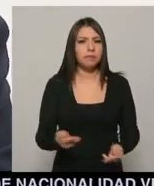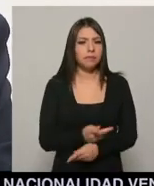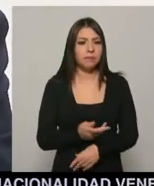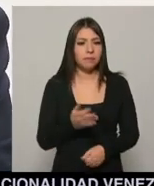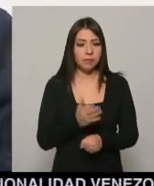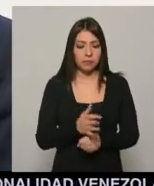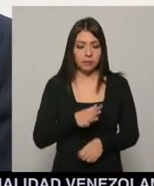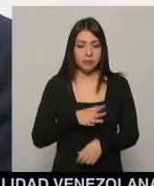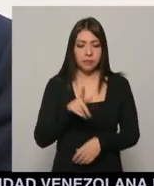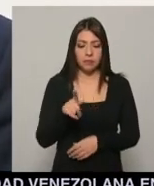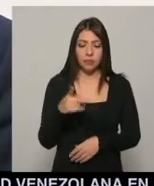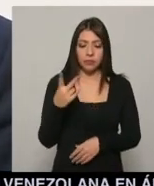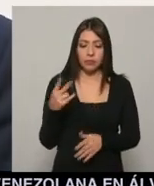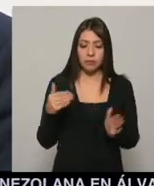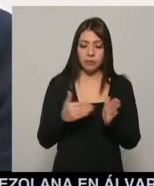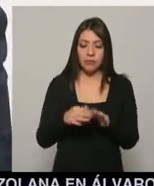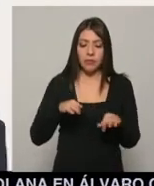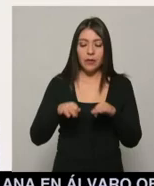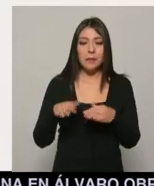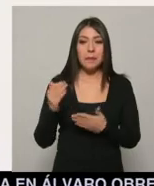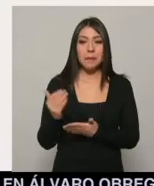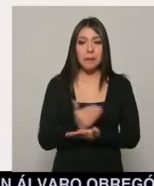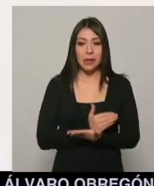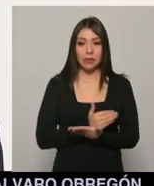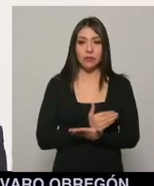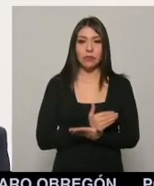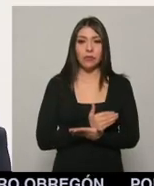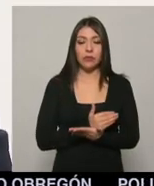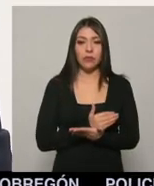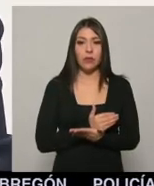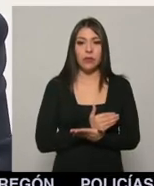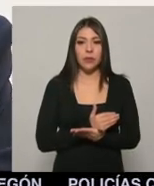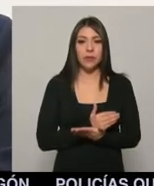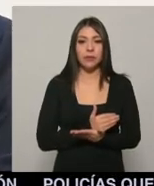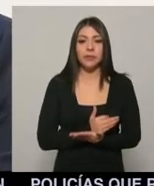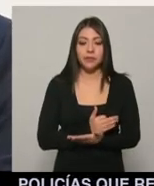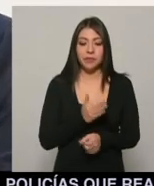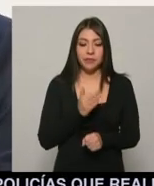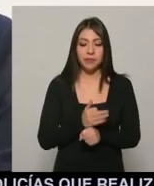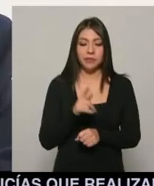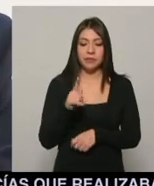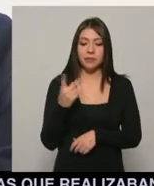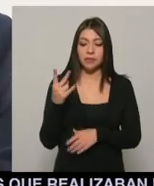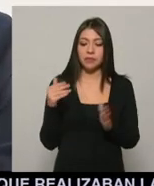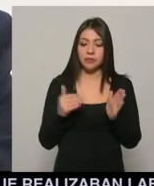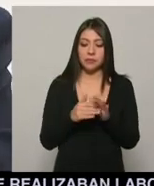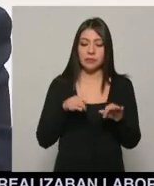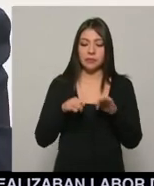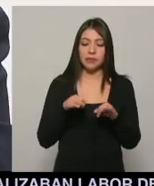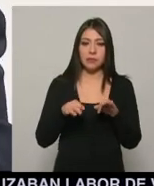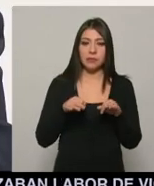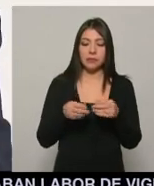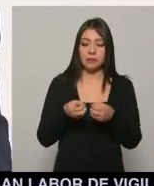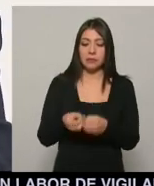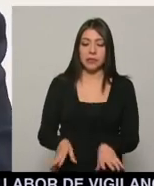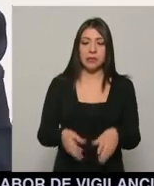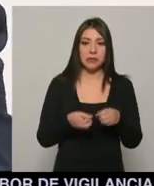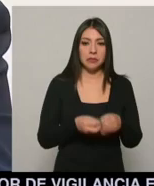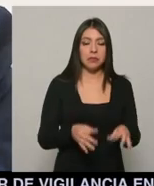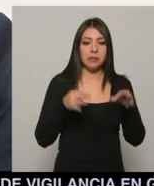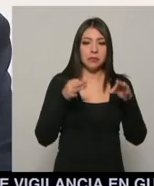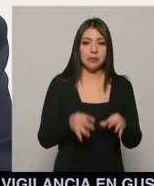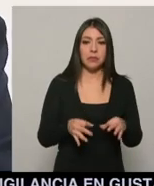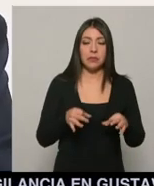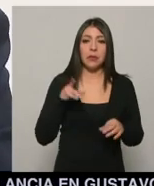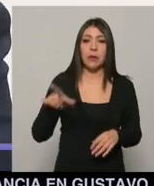72,000 empleos menos, o sea, es decir, se han perdido 72,000 empleos formales y el